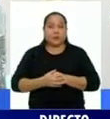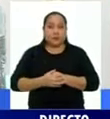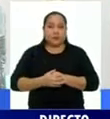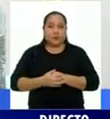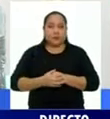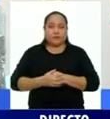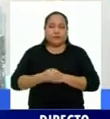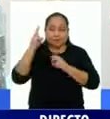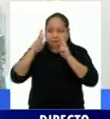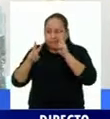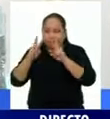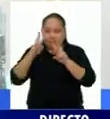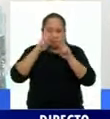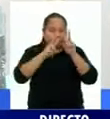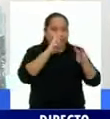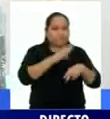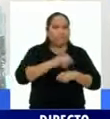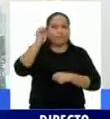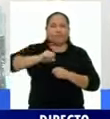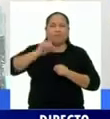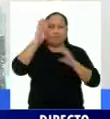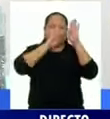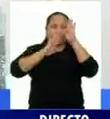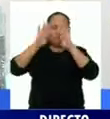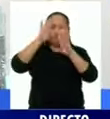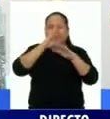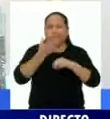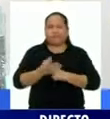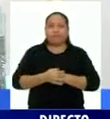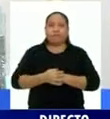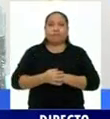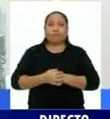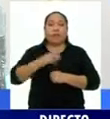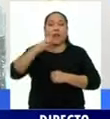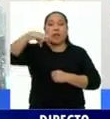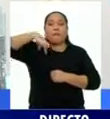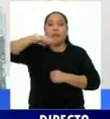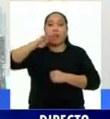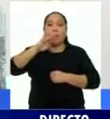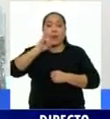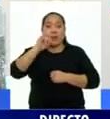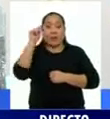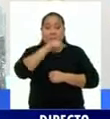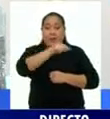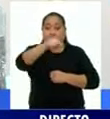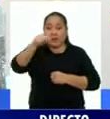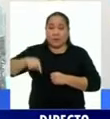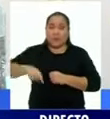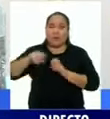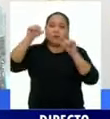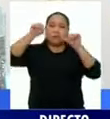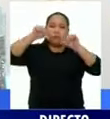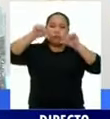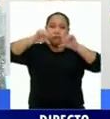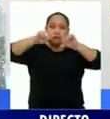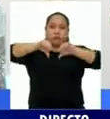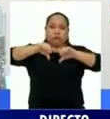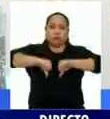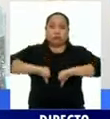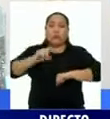el panorama es preocupante, ¿no? El PBI de esos sectores han seguido cayendo en el